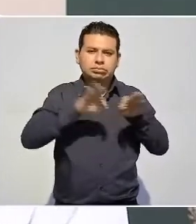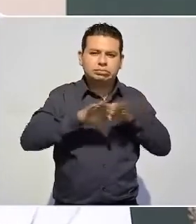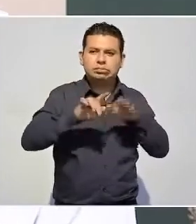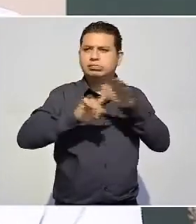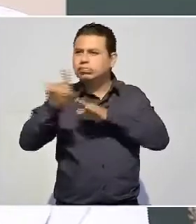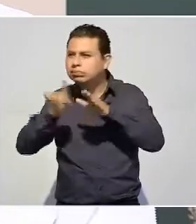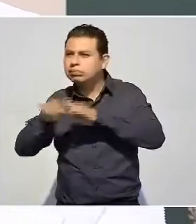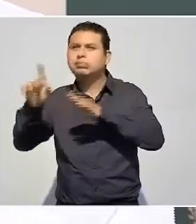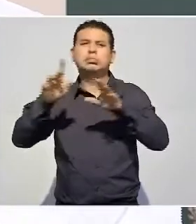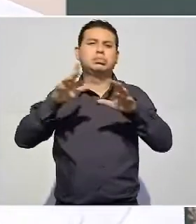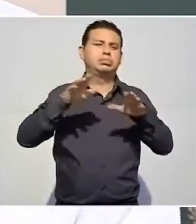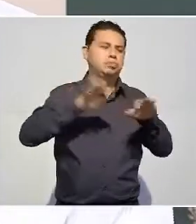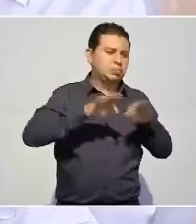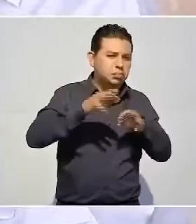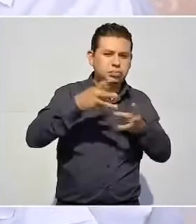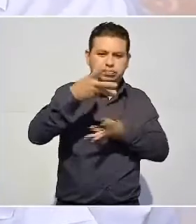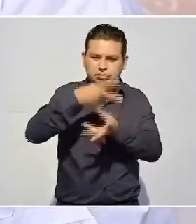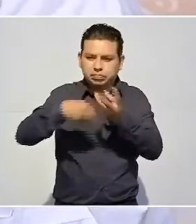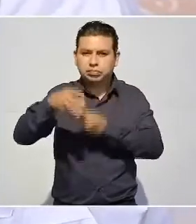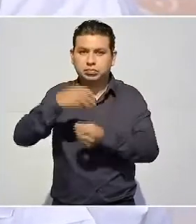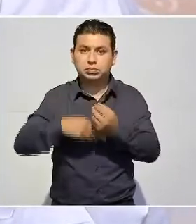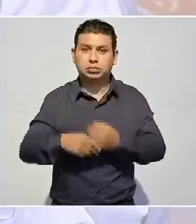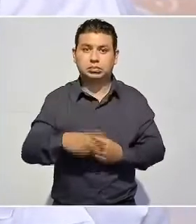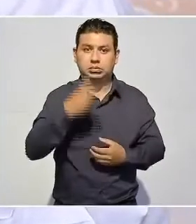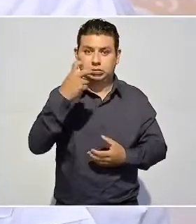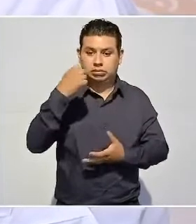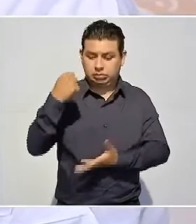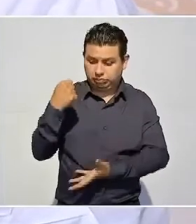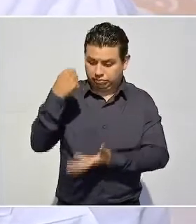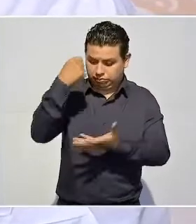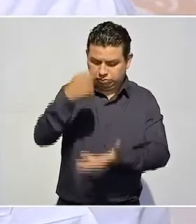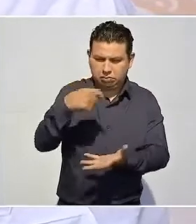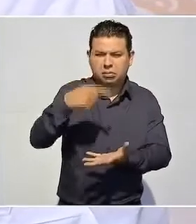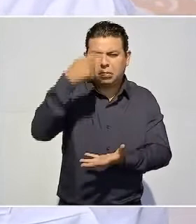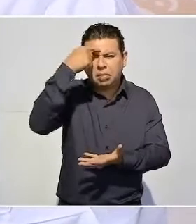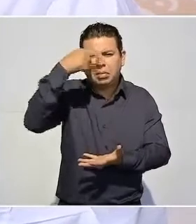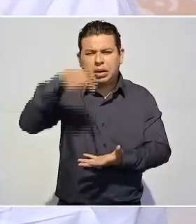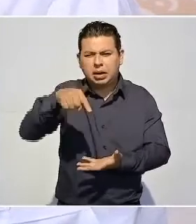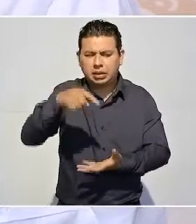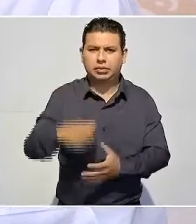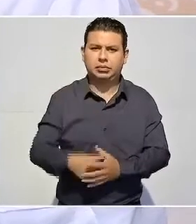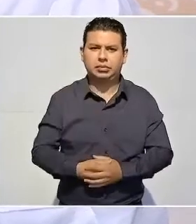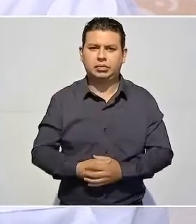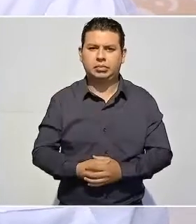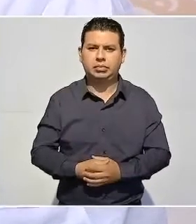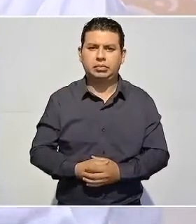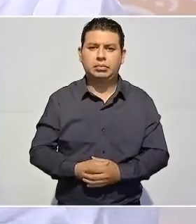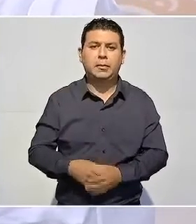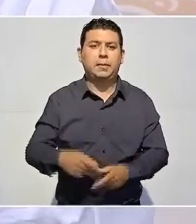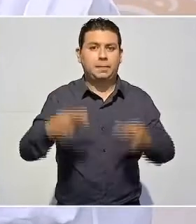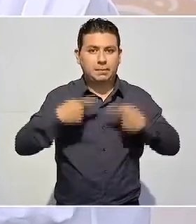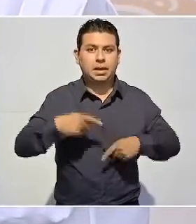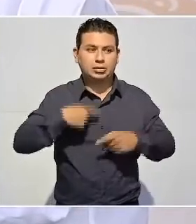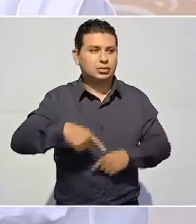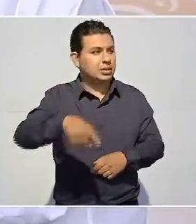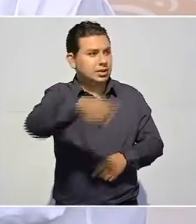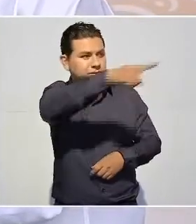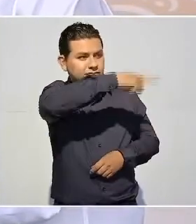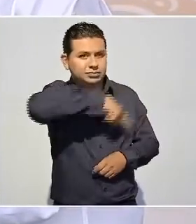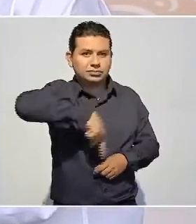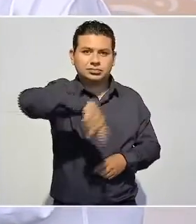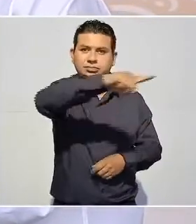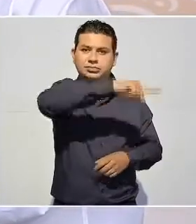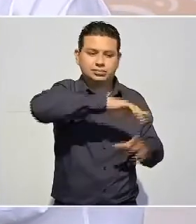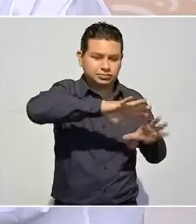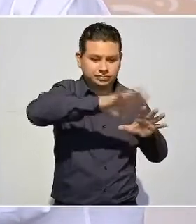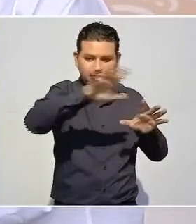el presupuesto sirva en primer lugar a las personas, no a